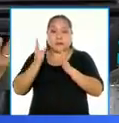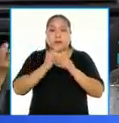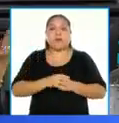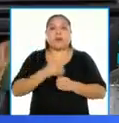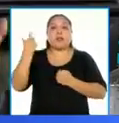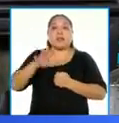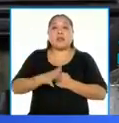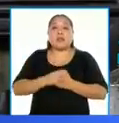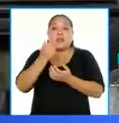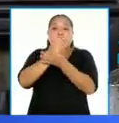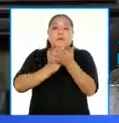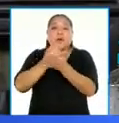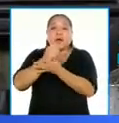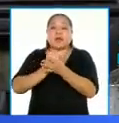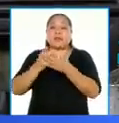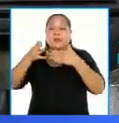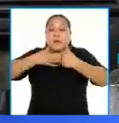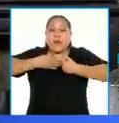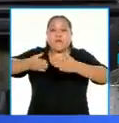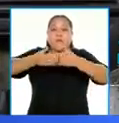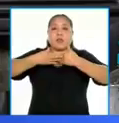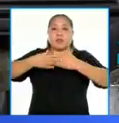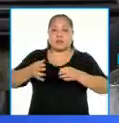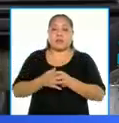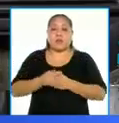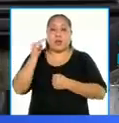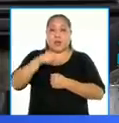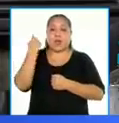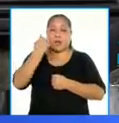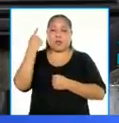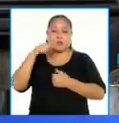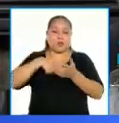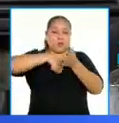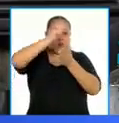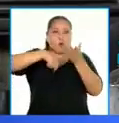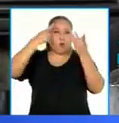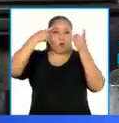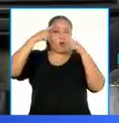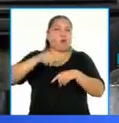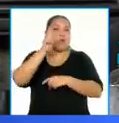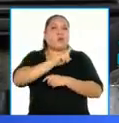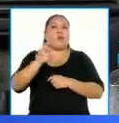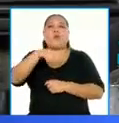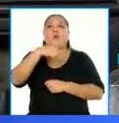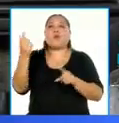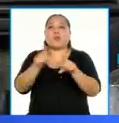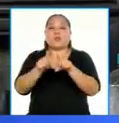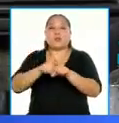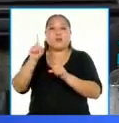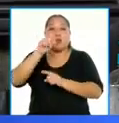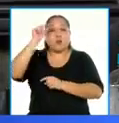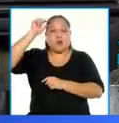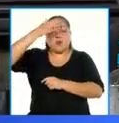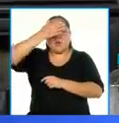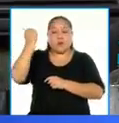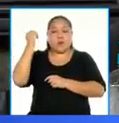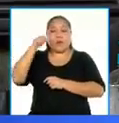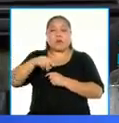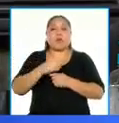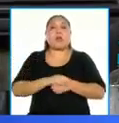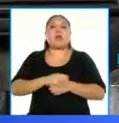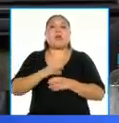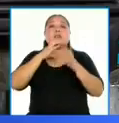partes ya van a flexibilizar no solamente este tipo de cláusulas, sino otras. Y además acordémonos, no olvidemos nunca que estamos